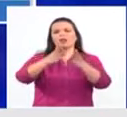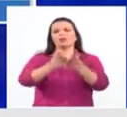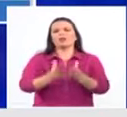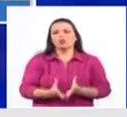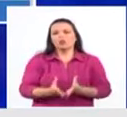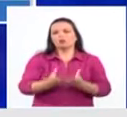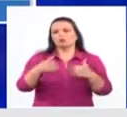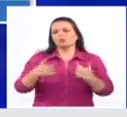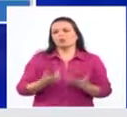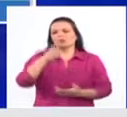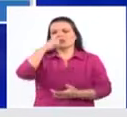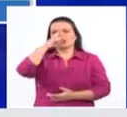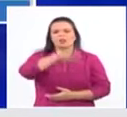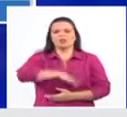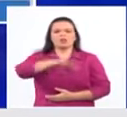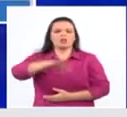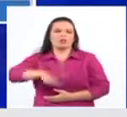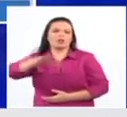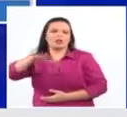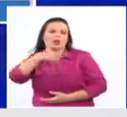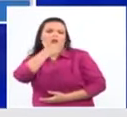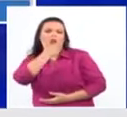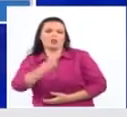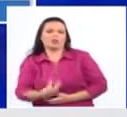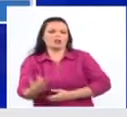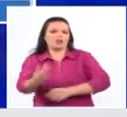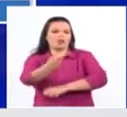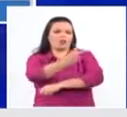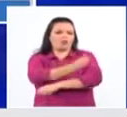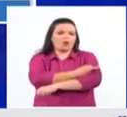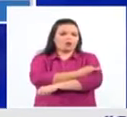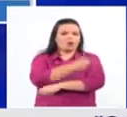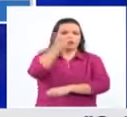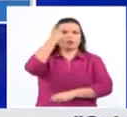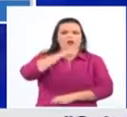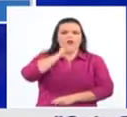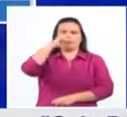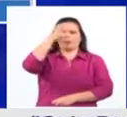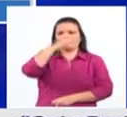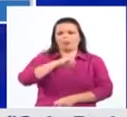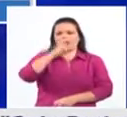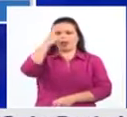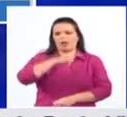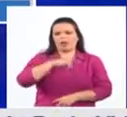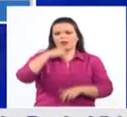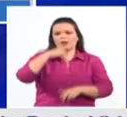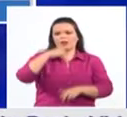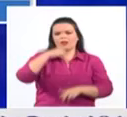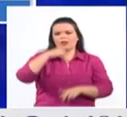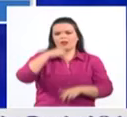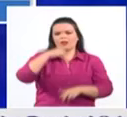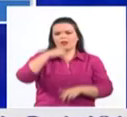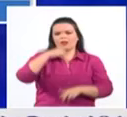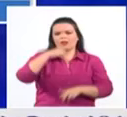y adolescentes vacunándose con Abdala y Soberana. Tras año y medio enfrentando la pandemia y